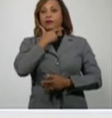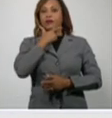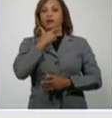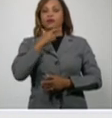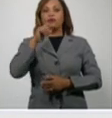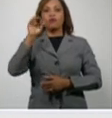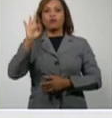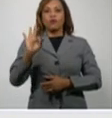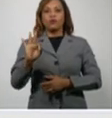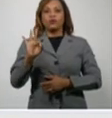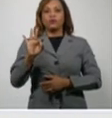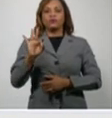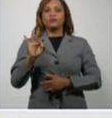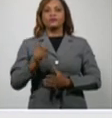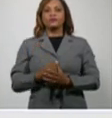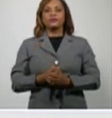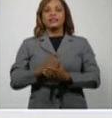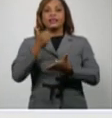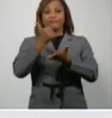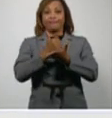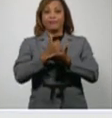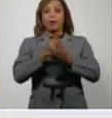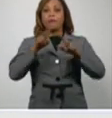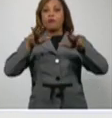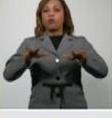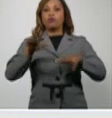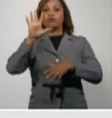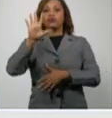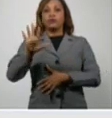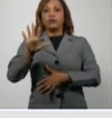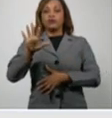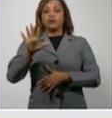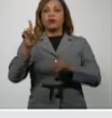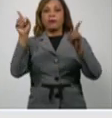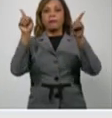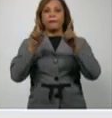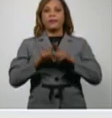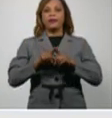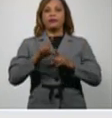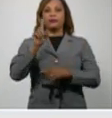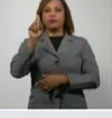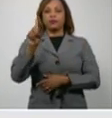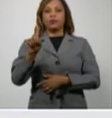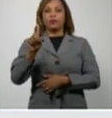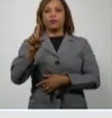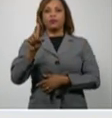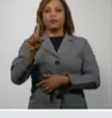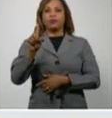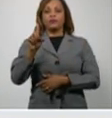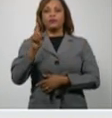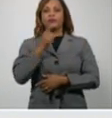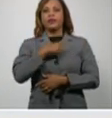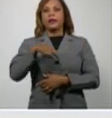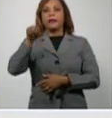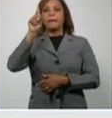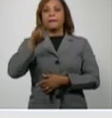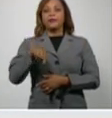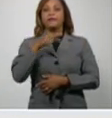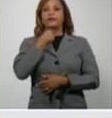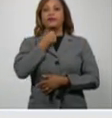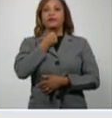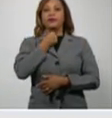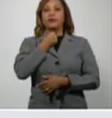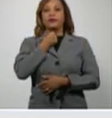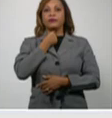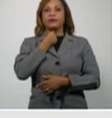casos autóctonos, 5 de Morón. Fíjense que Morón es el que está aportando el mayor número de casos autóctonos